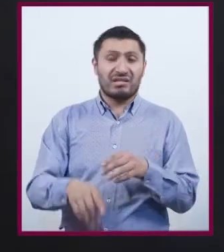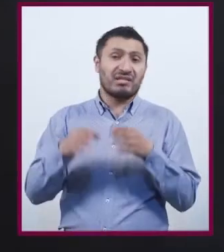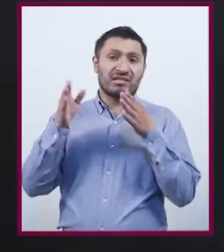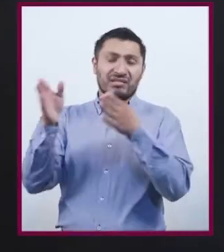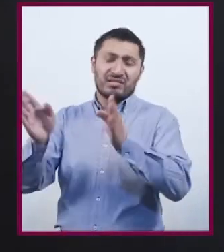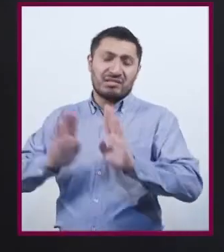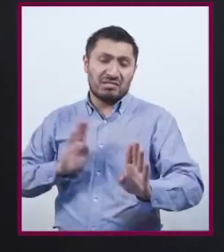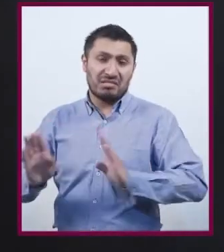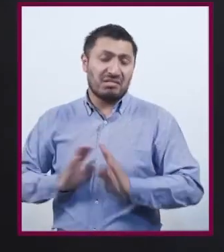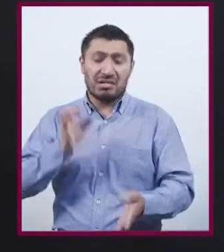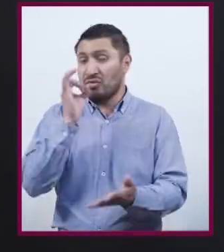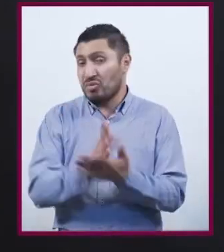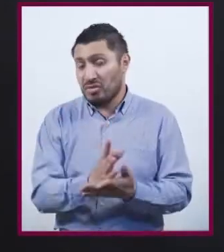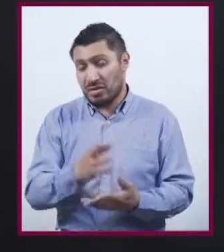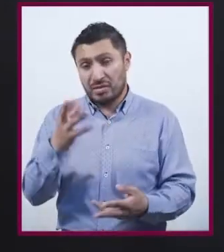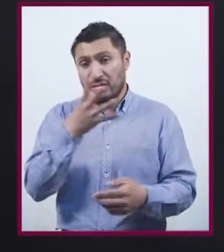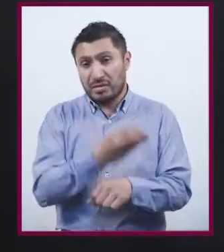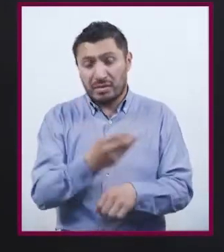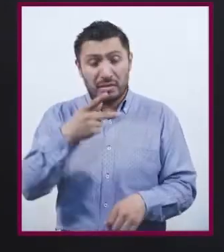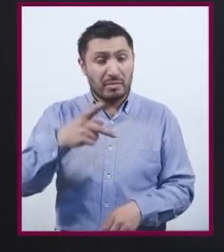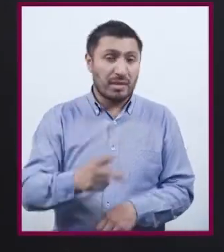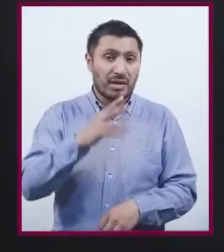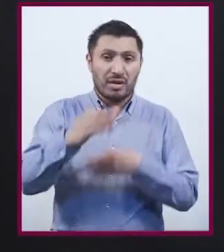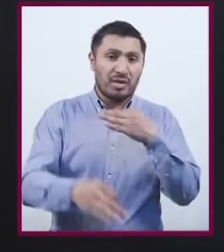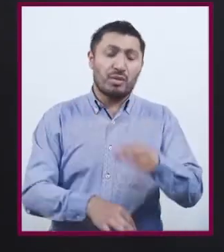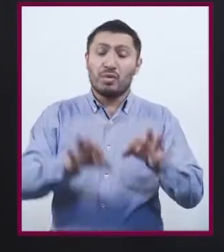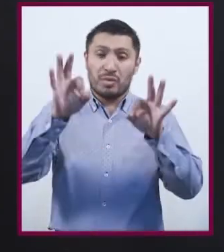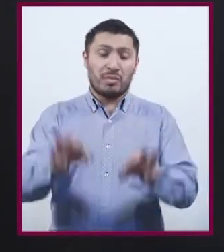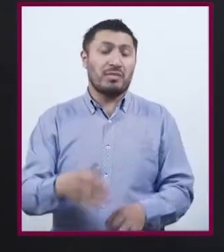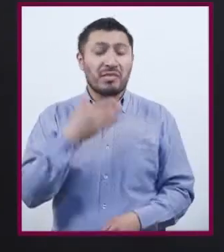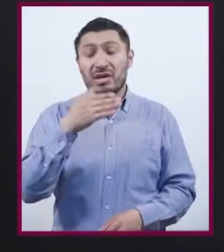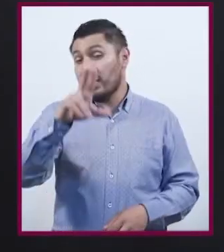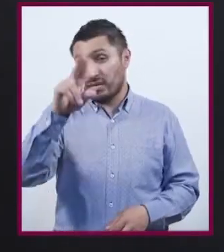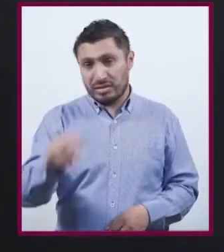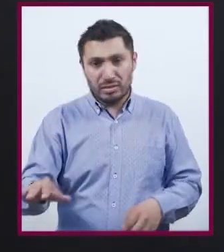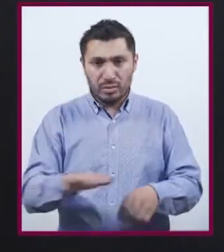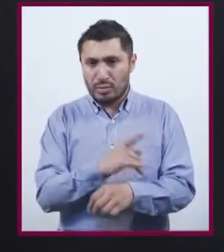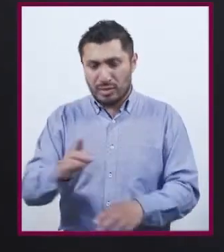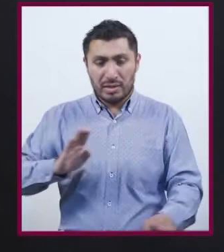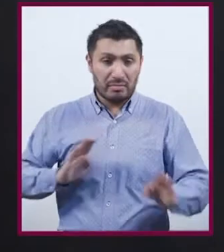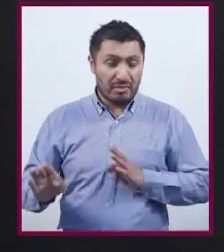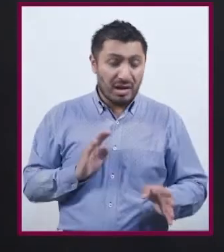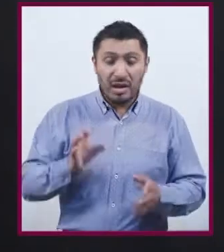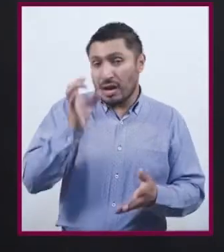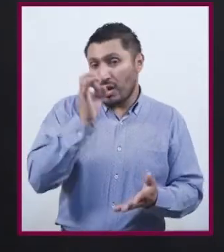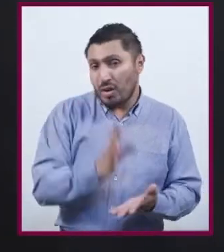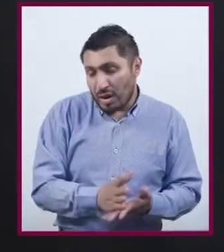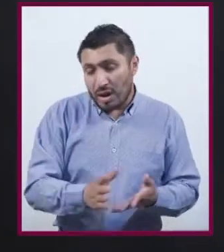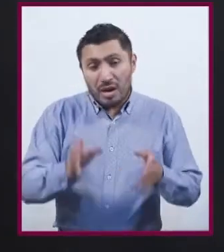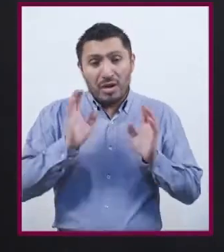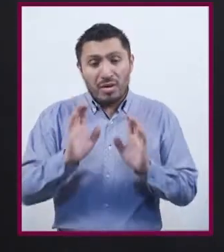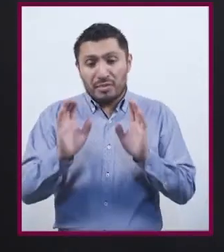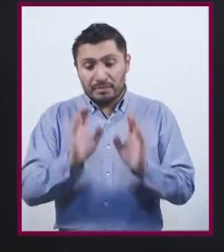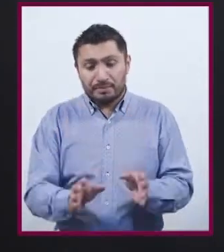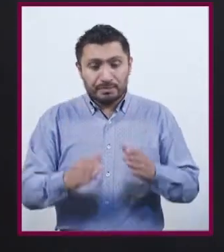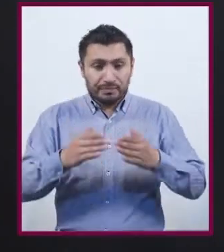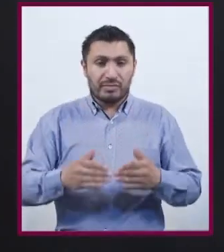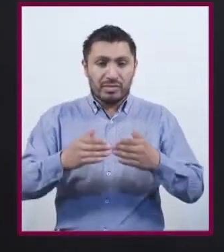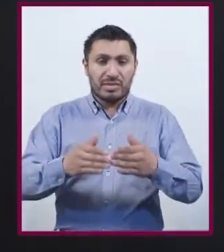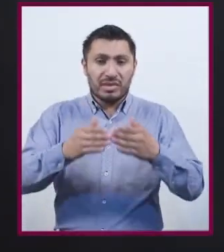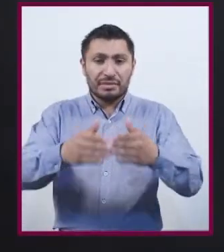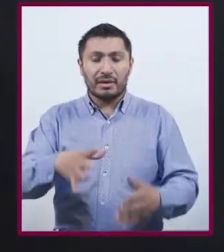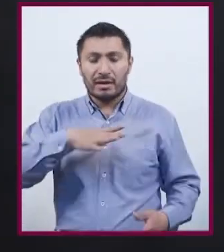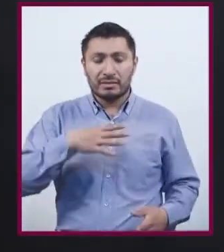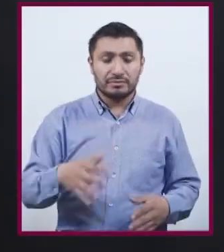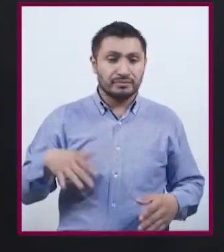jurídicos se resolvían en una corte militar. Sin embargo, no resultó ser del todo efectivo, pues las milicias solamente